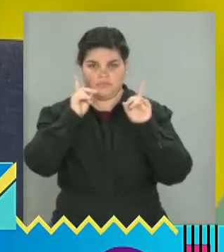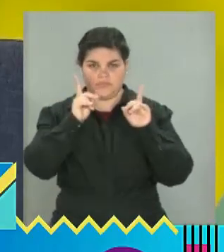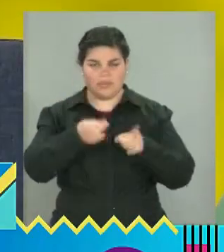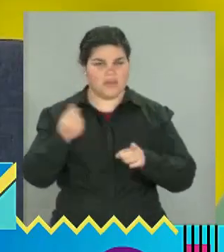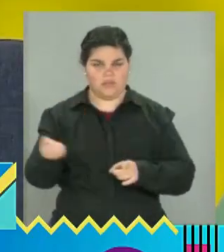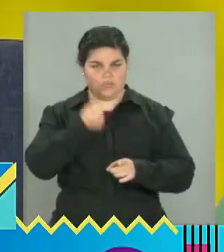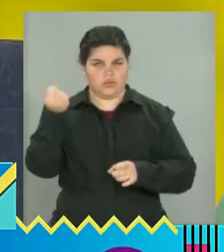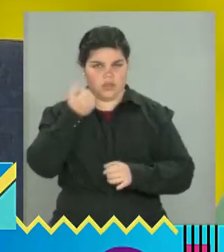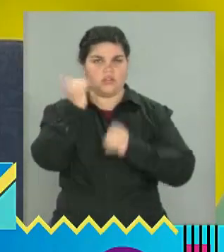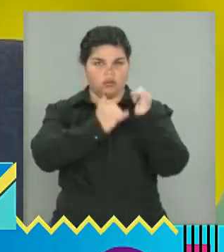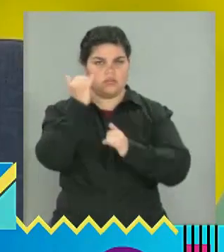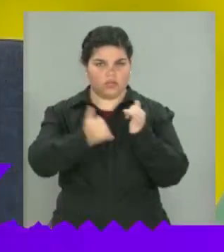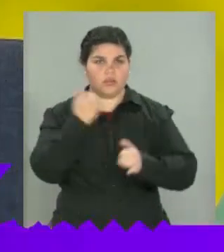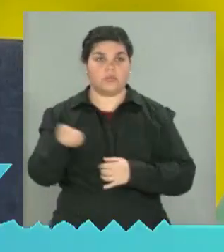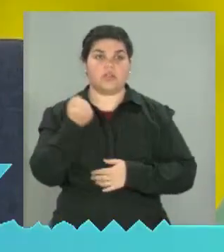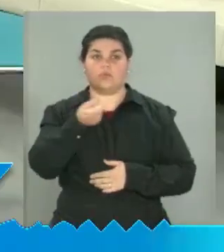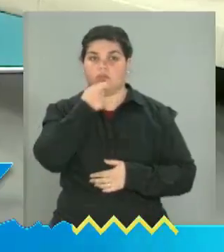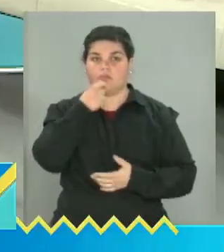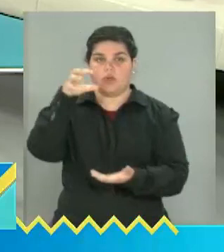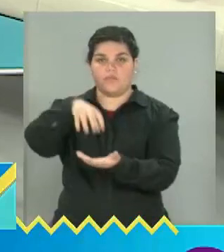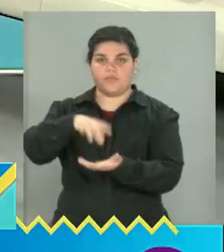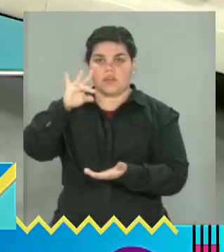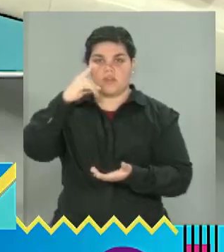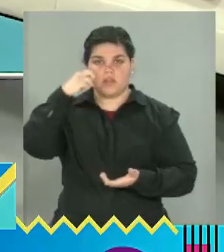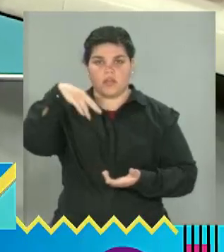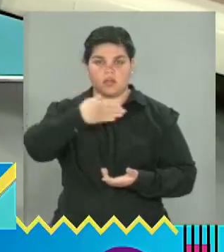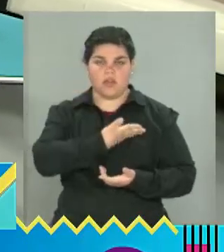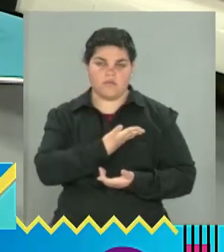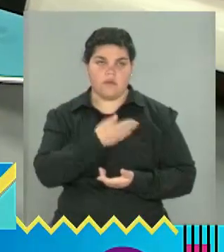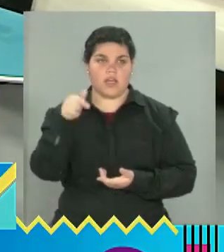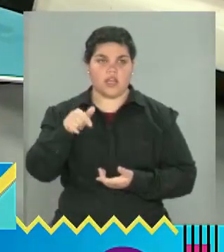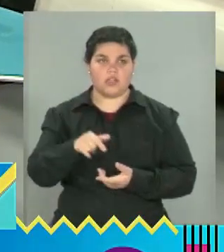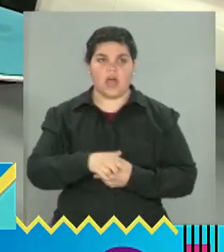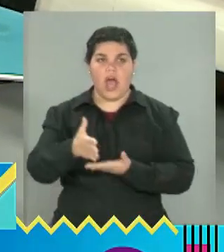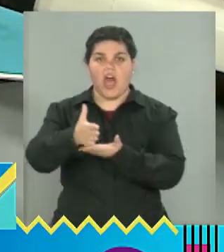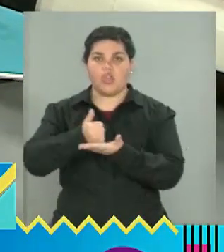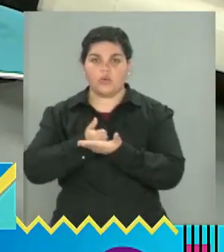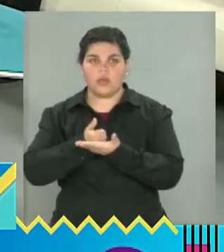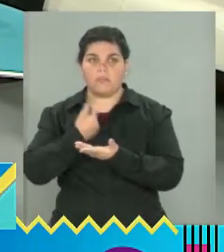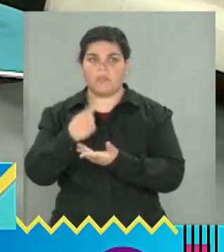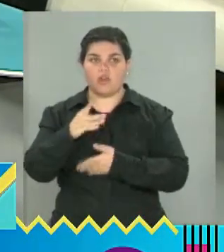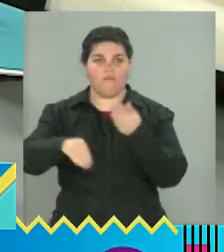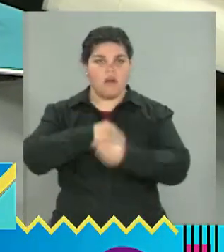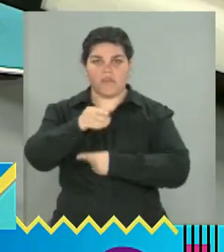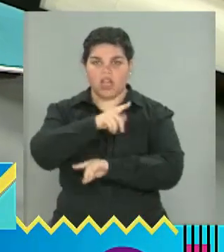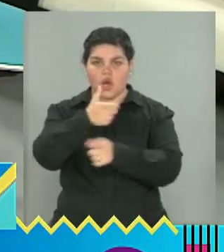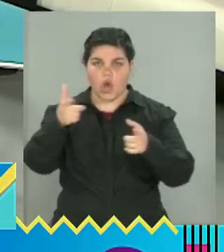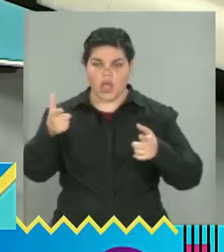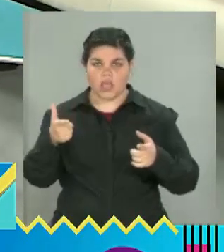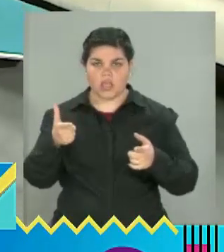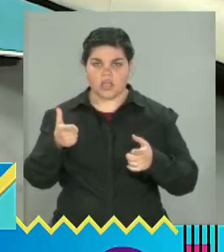es importante. Por ejemplo, en hogares de INAF hay 48 chicos que están en situación de adoptabilidad y no hay familia que los adopte.